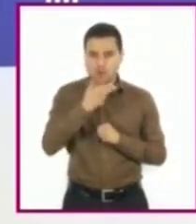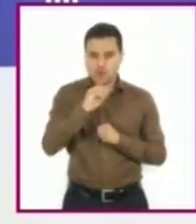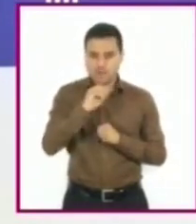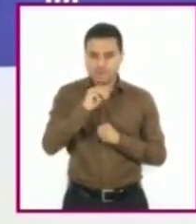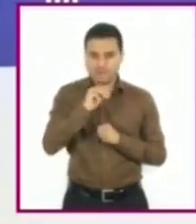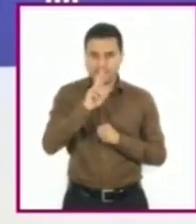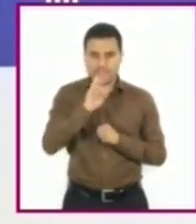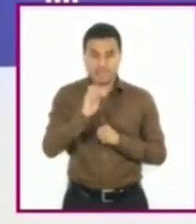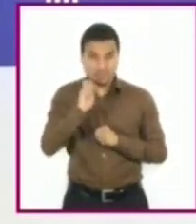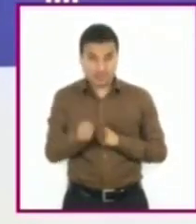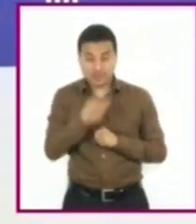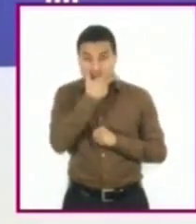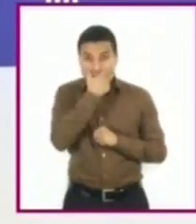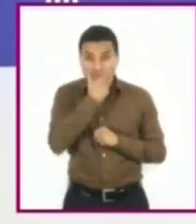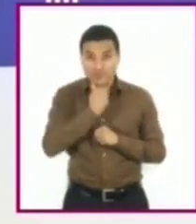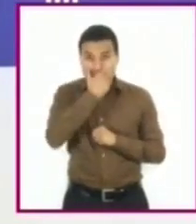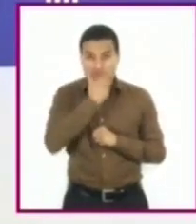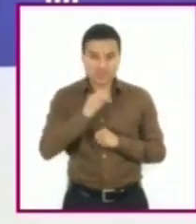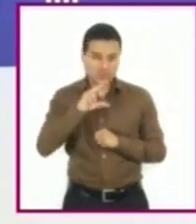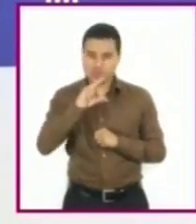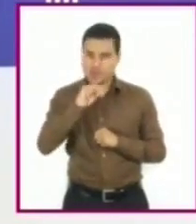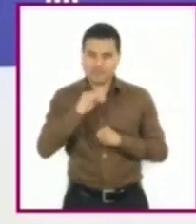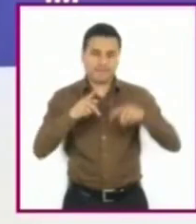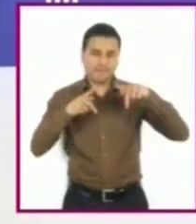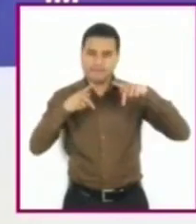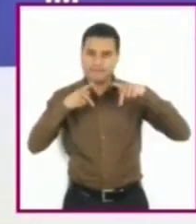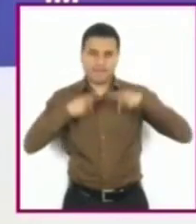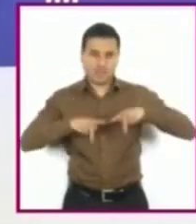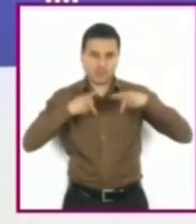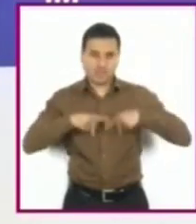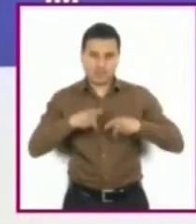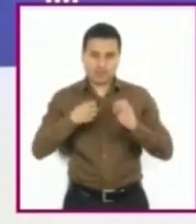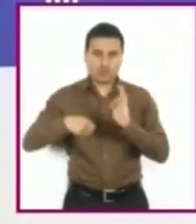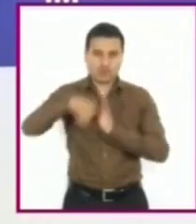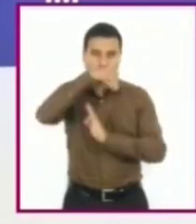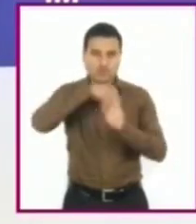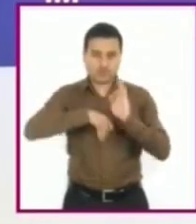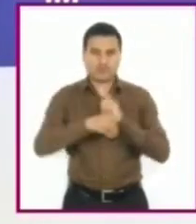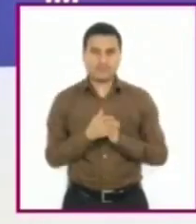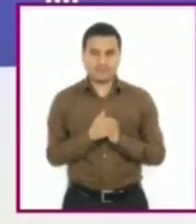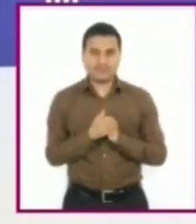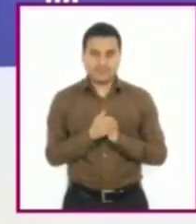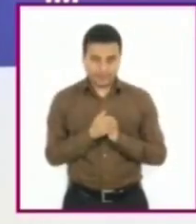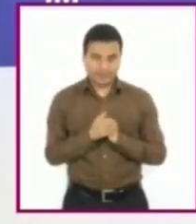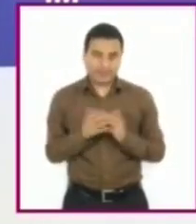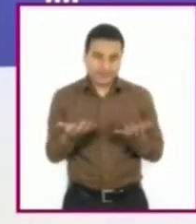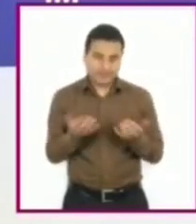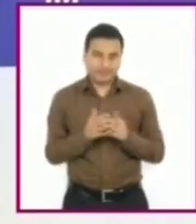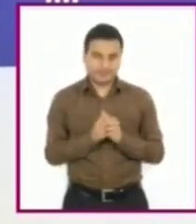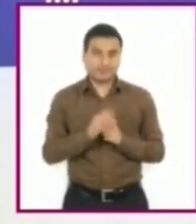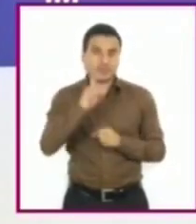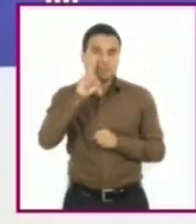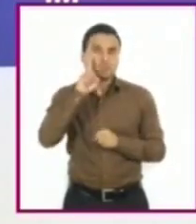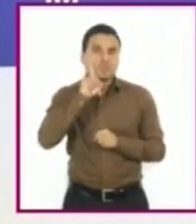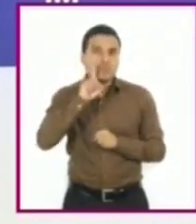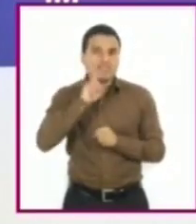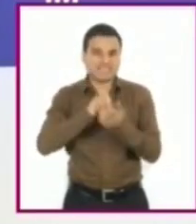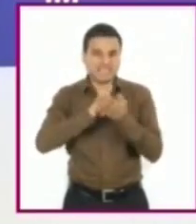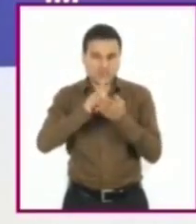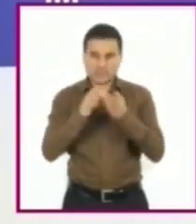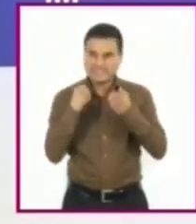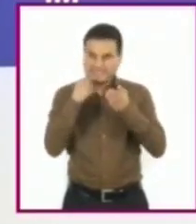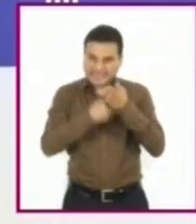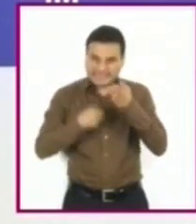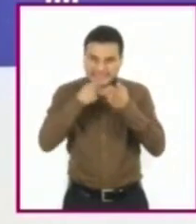varón, sino al género humano en su conjunto, aunque es importante señalar que la lucha por los derechos civiles de las mujeres